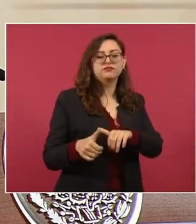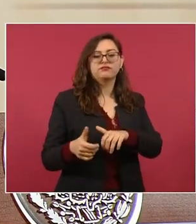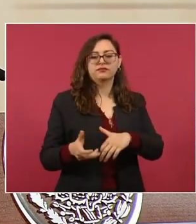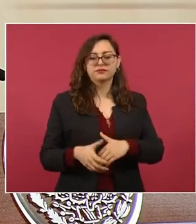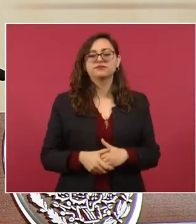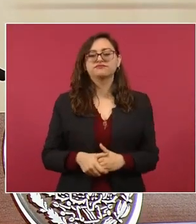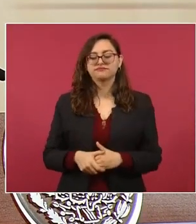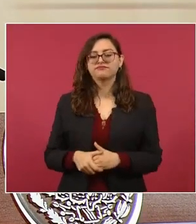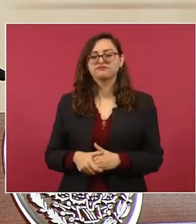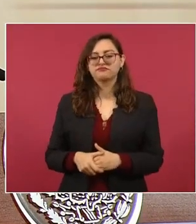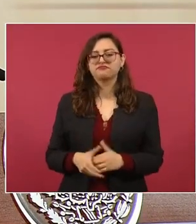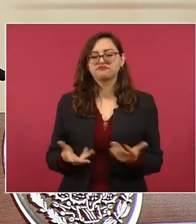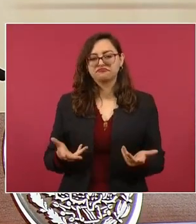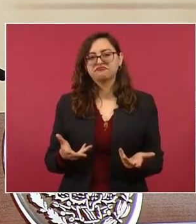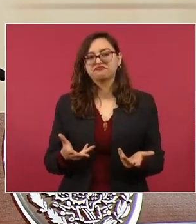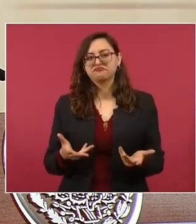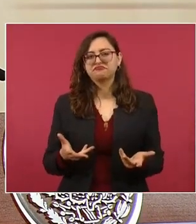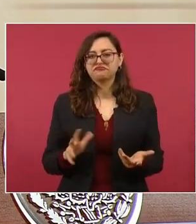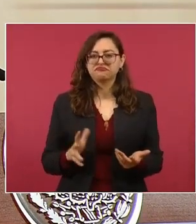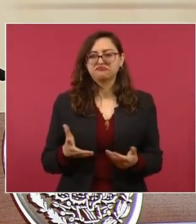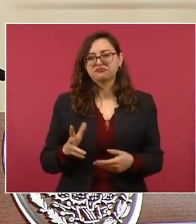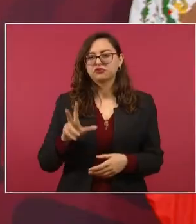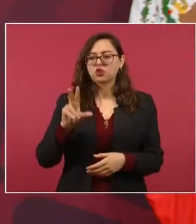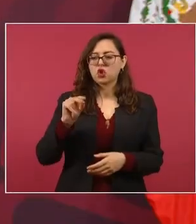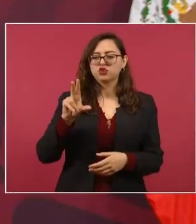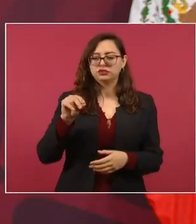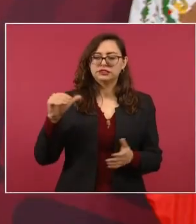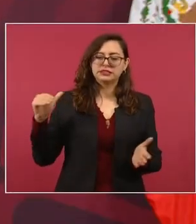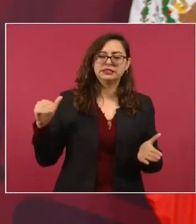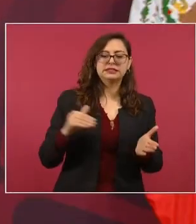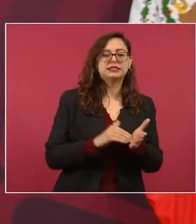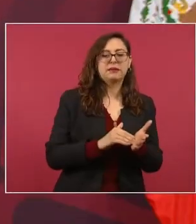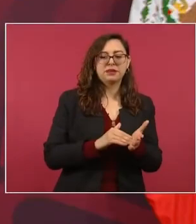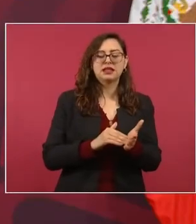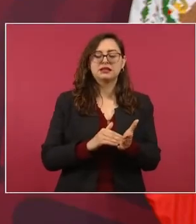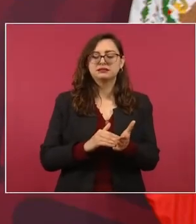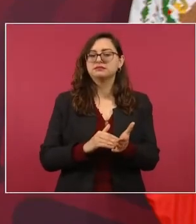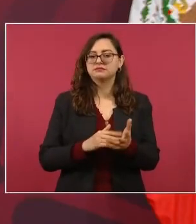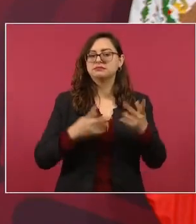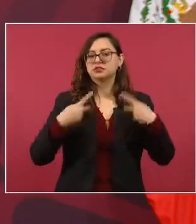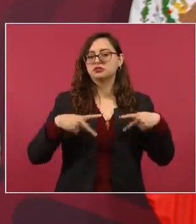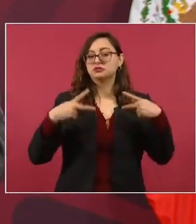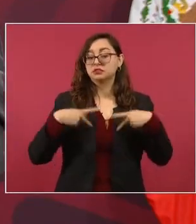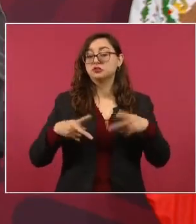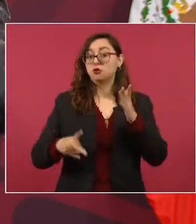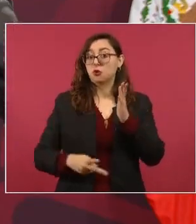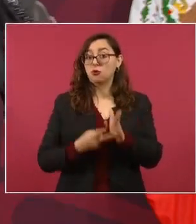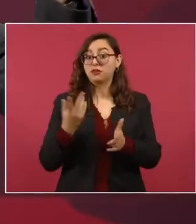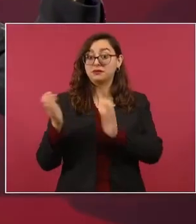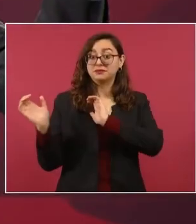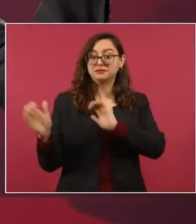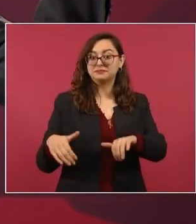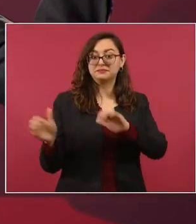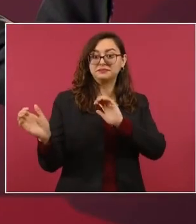ya nos falta poco, pero sí como podemos llegar a los 80 mil nuevos empleos. Pero en